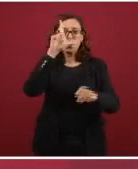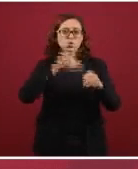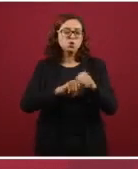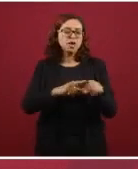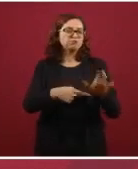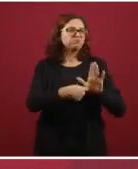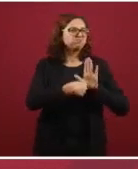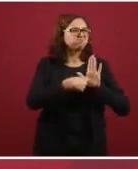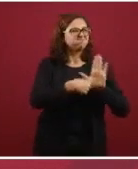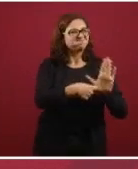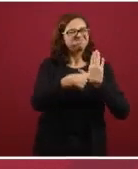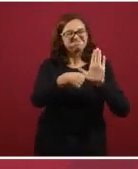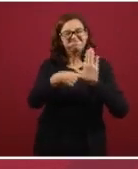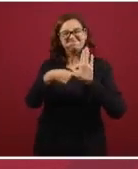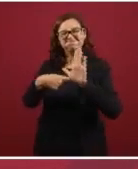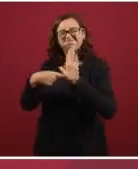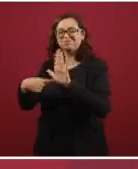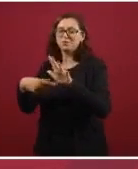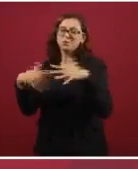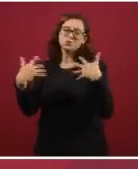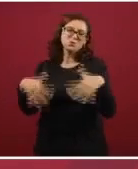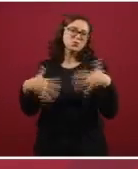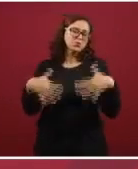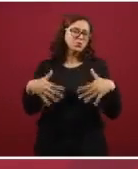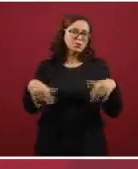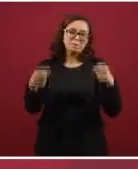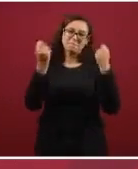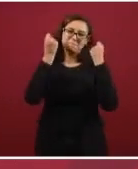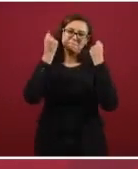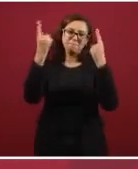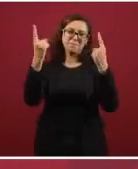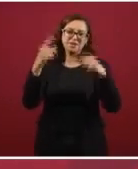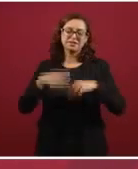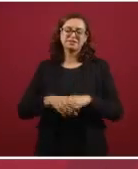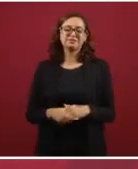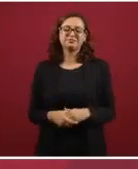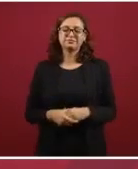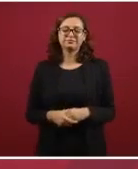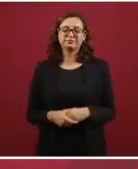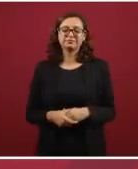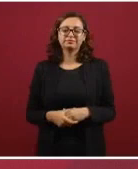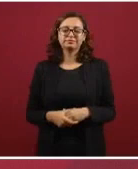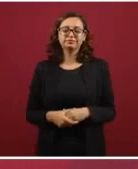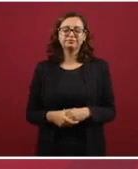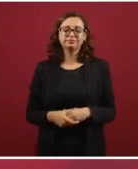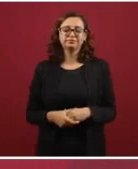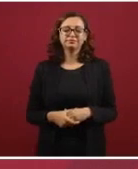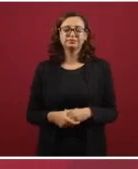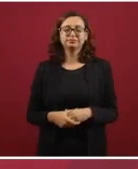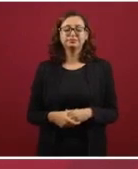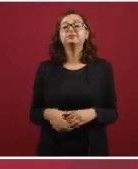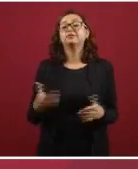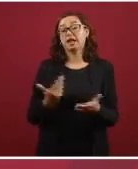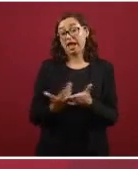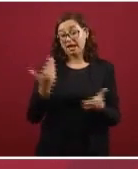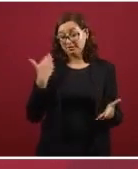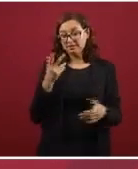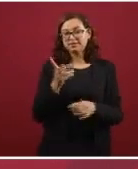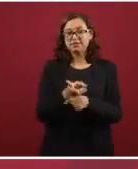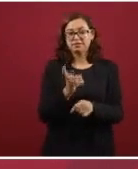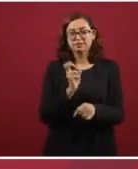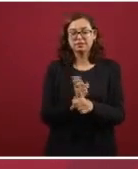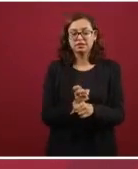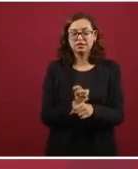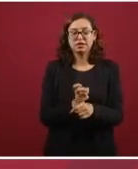Va a ser algo extraordinario. Como invité en su momento, y vuelvo a hacerlo, el